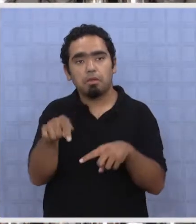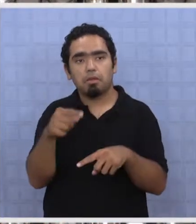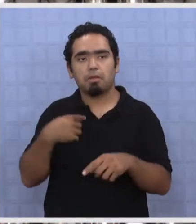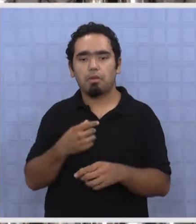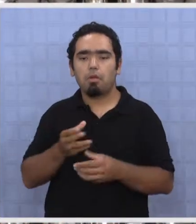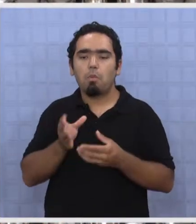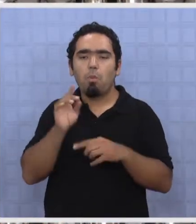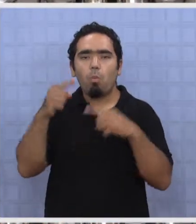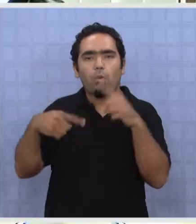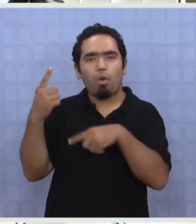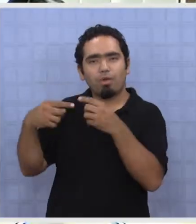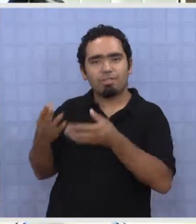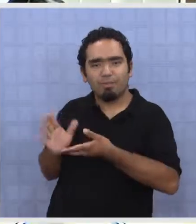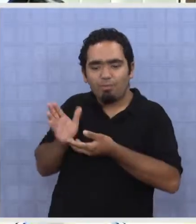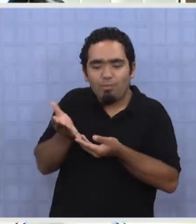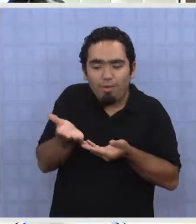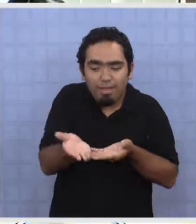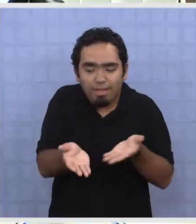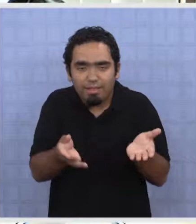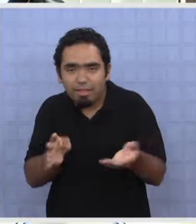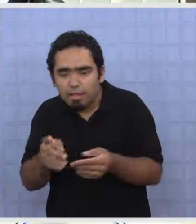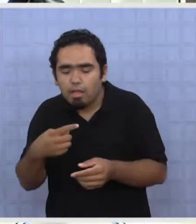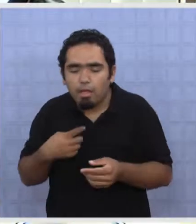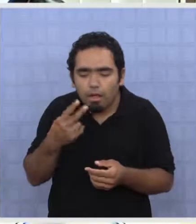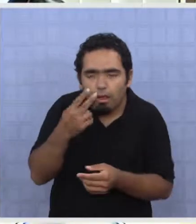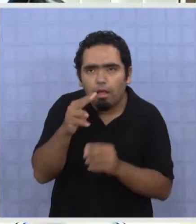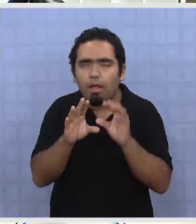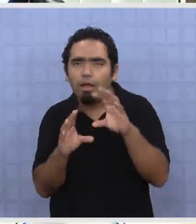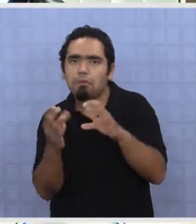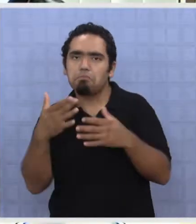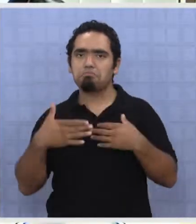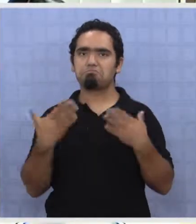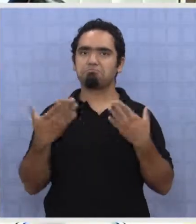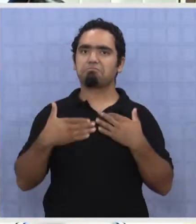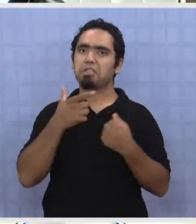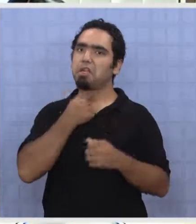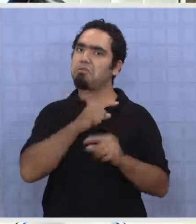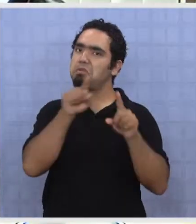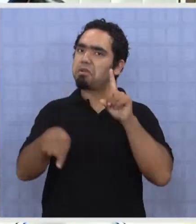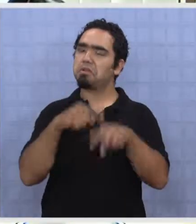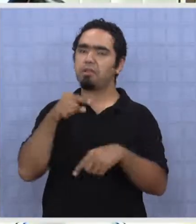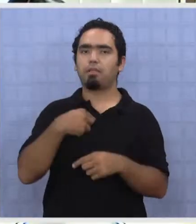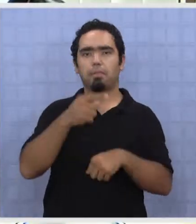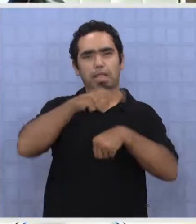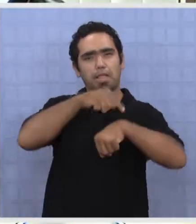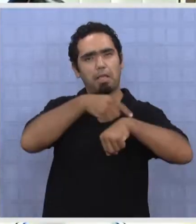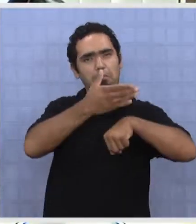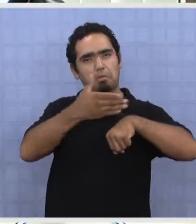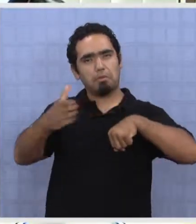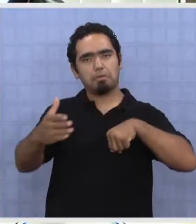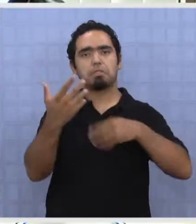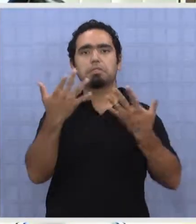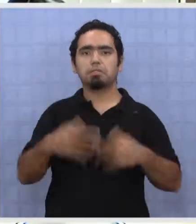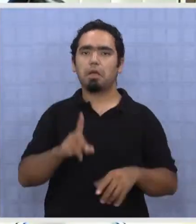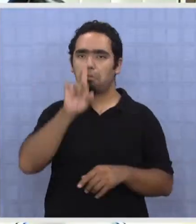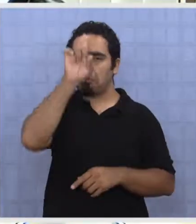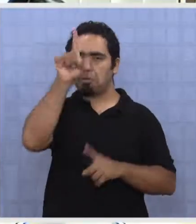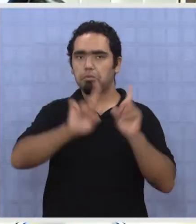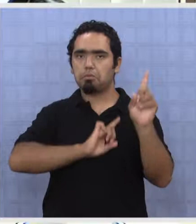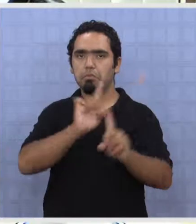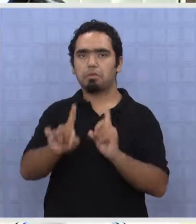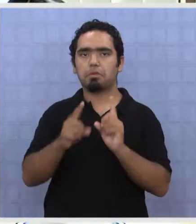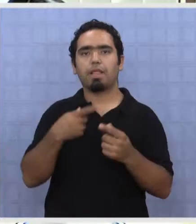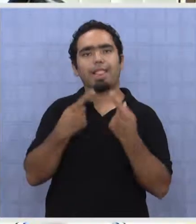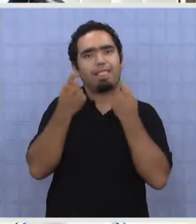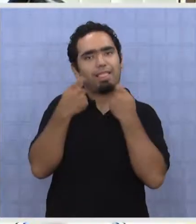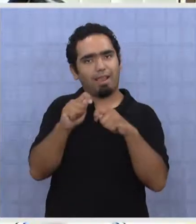le muestra las cosas, lo trata de que él quiera seguir viniendo, entusiasmarlo. Y después de un largo tiempo de que ya está adaptado, se hace